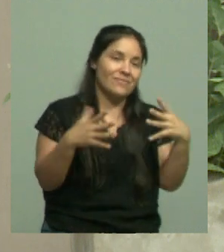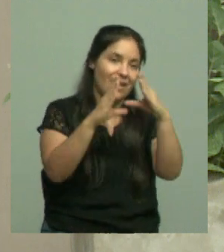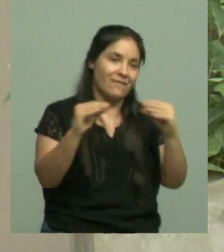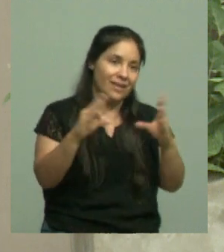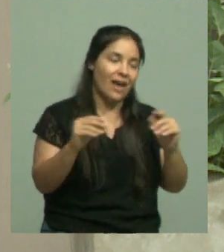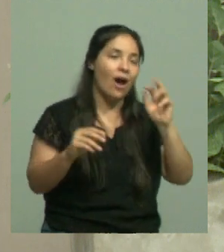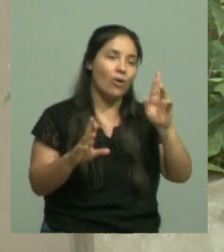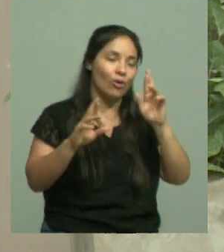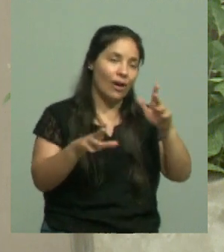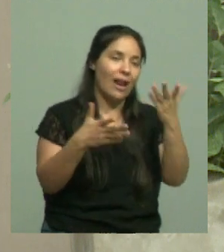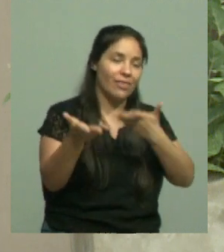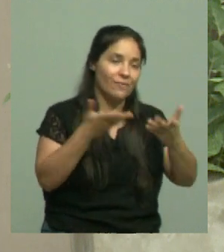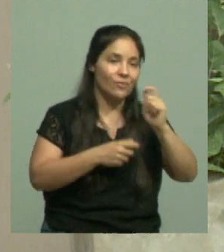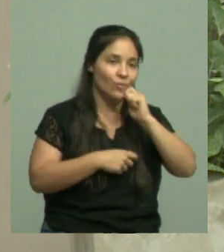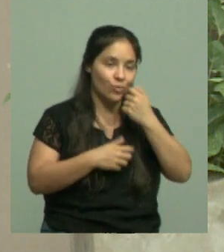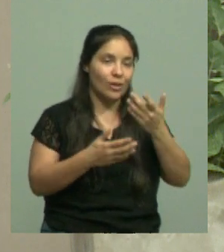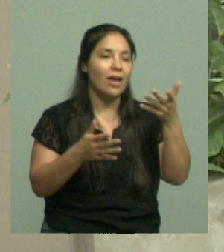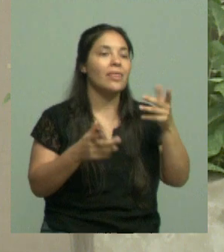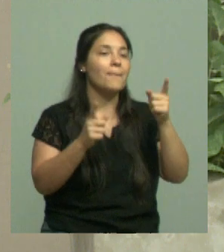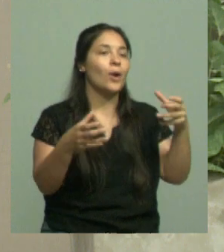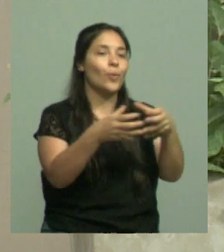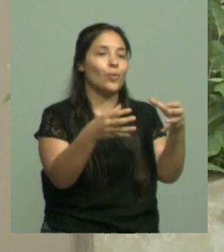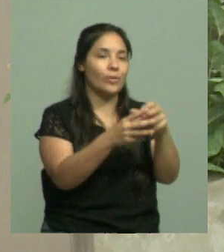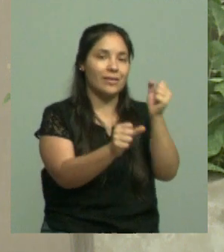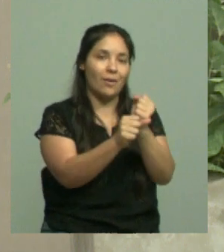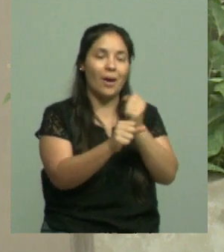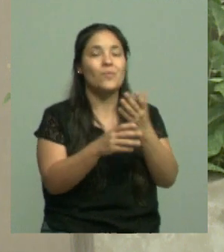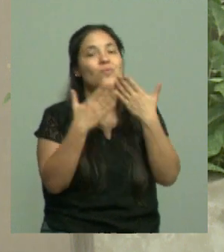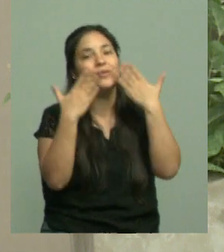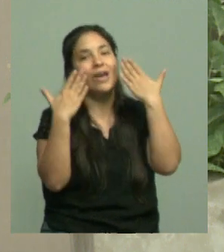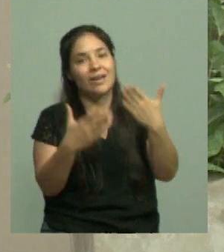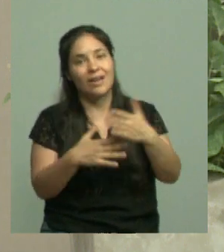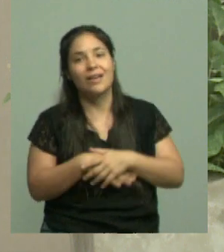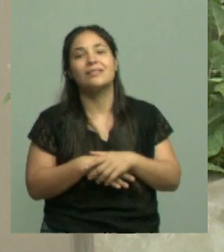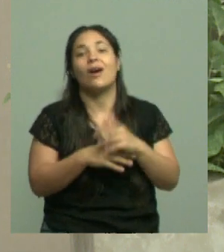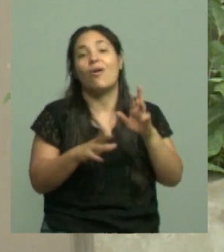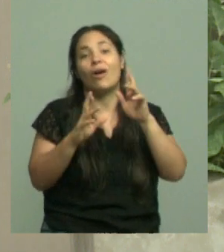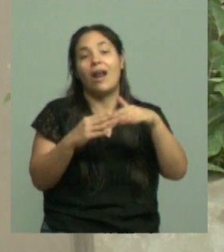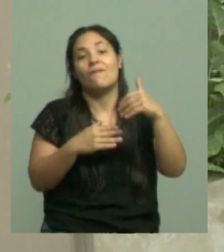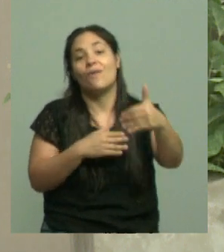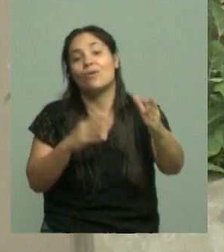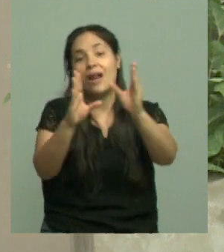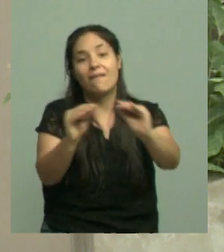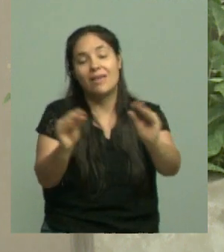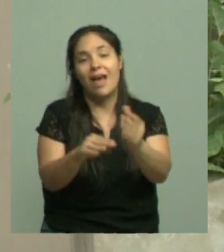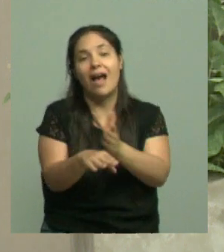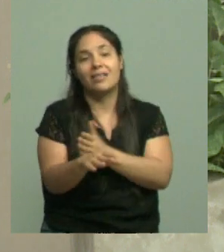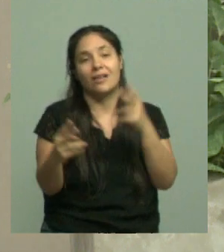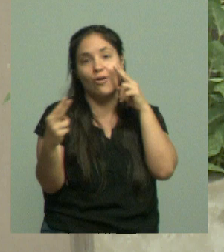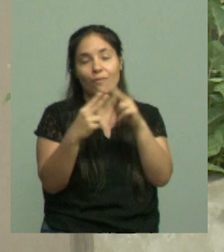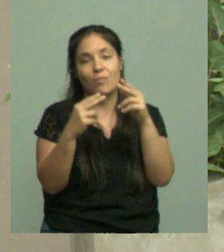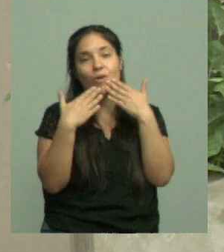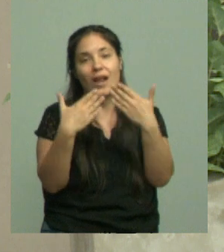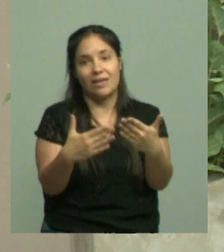Bueno, muchísimas gracias. Te mandamos un abrazo grande para vos también. Ojalá nos volvamos a tener un contacto antes de que termine el ciclo. Muchas